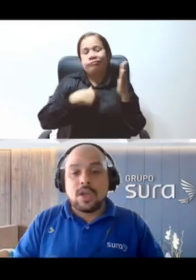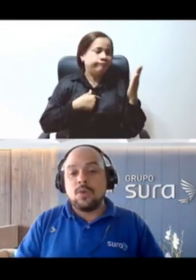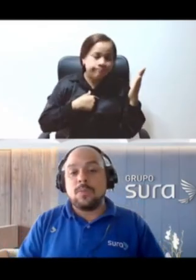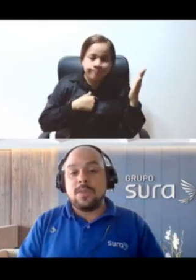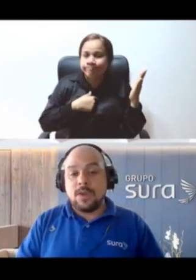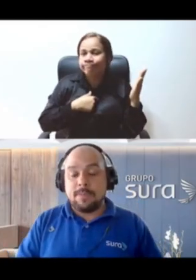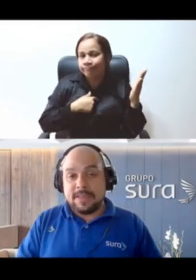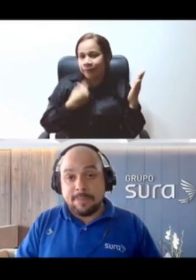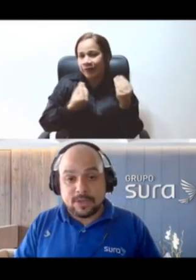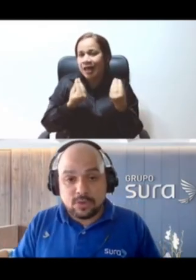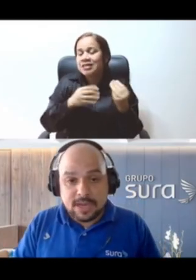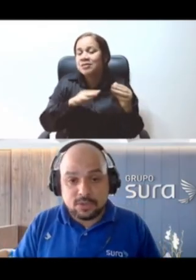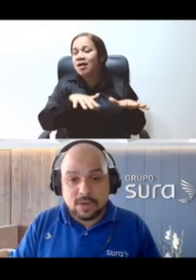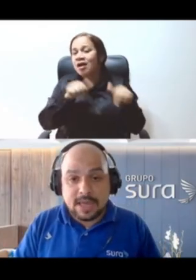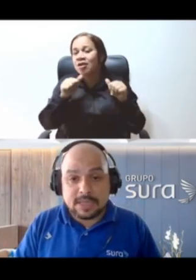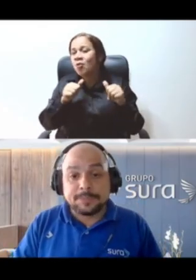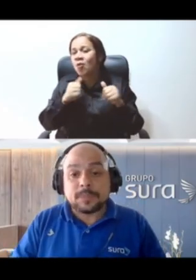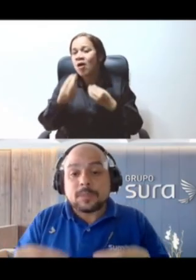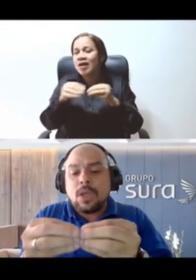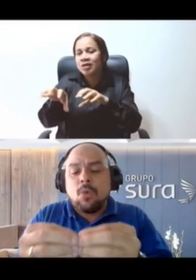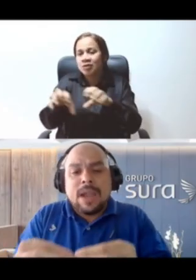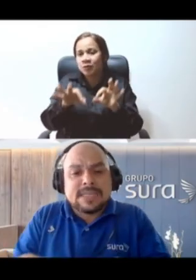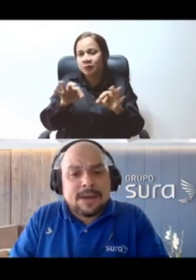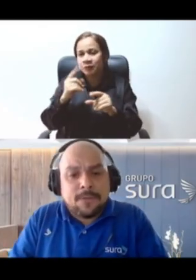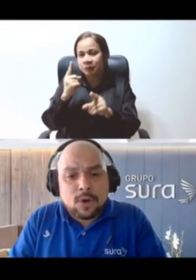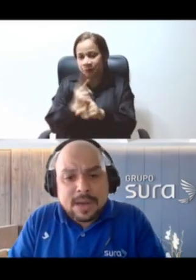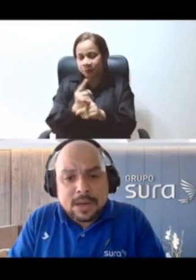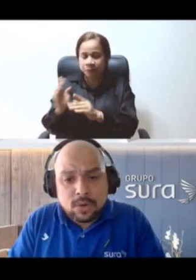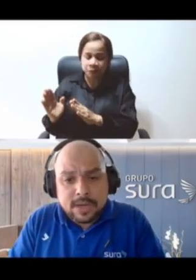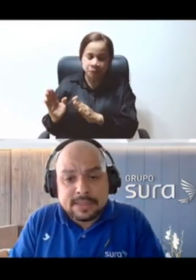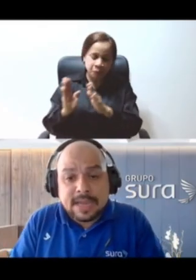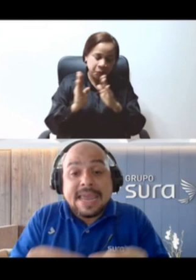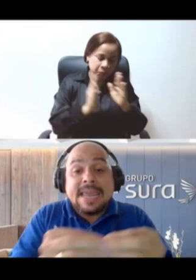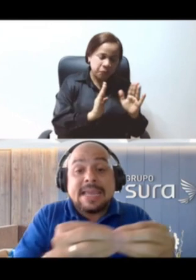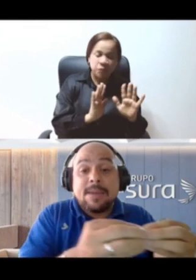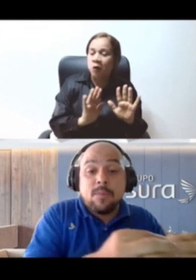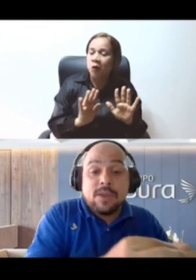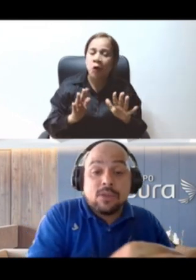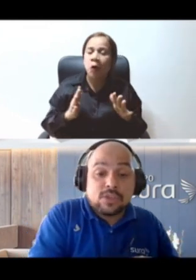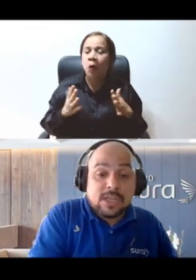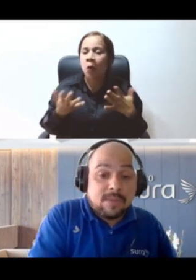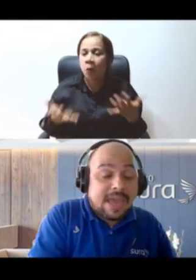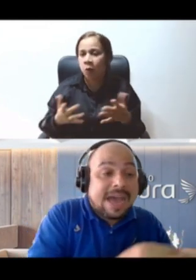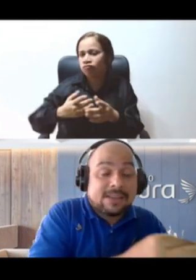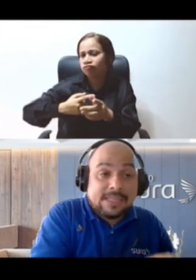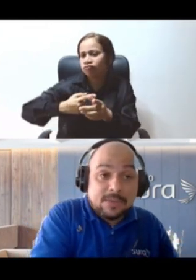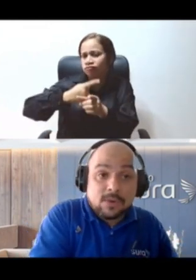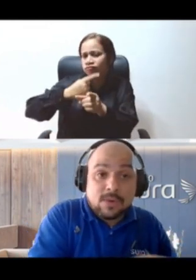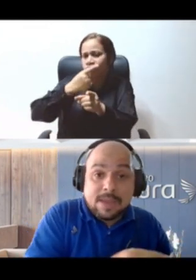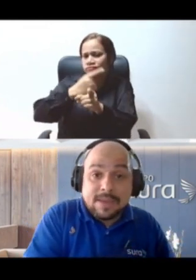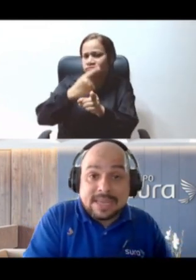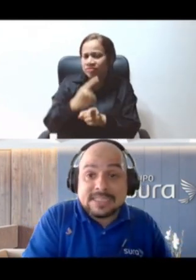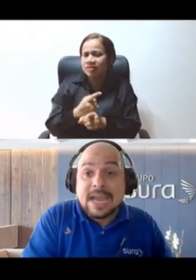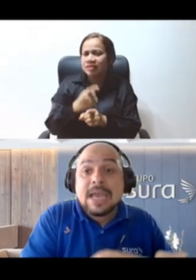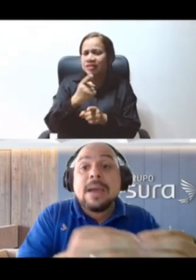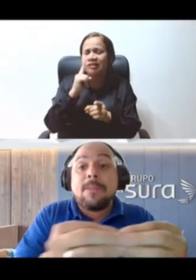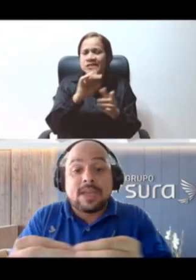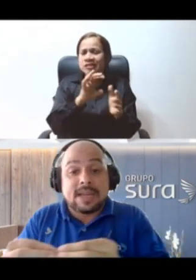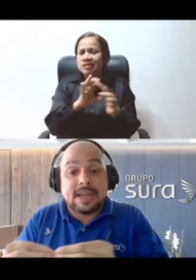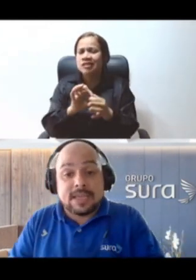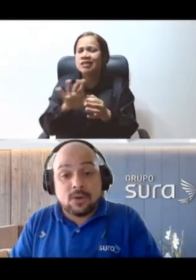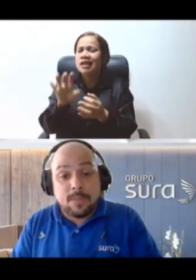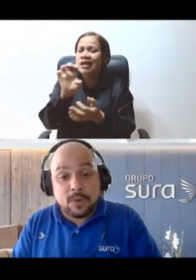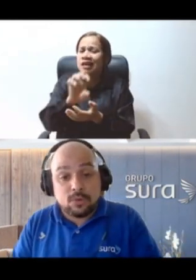la atención de personas lesionadas. ¿Cuál es la forma correcta? ¿En qué momento se debe activar una